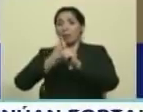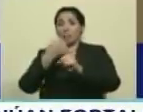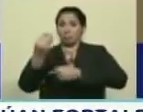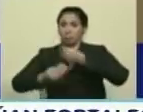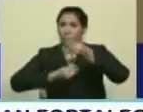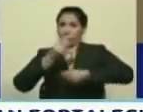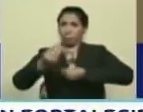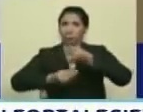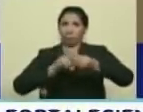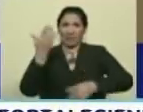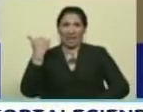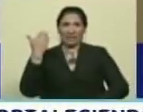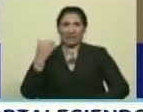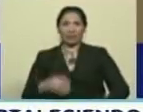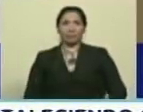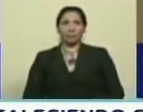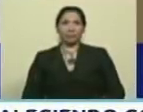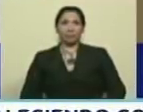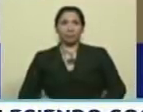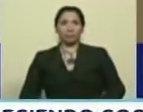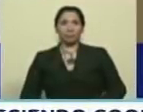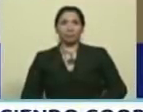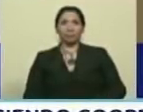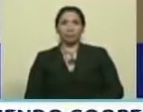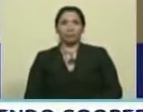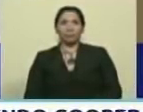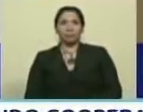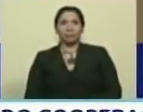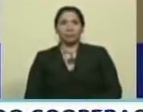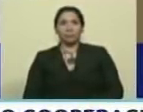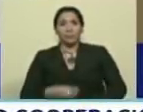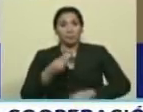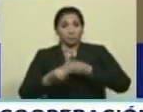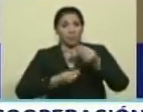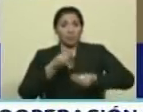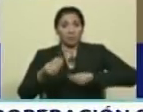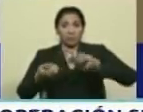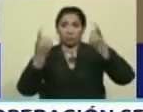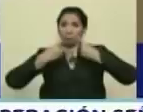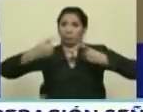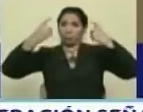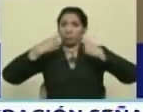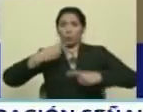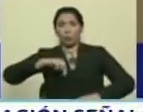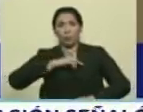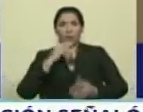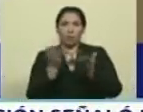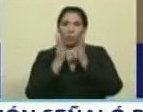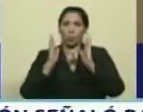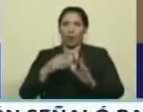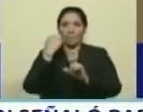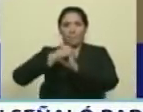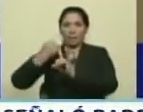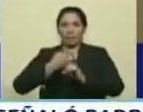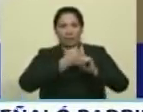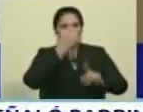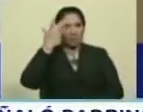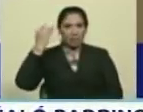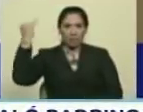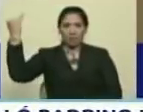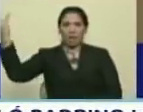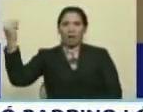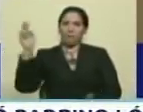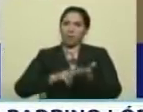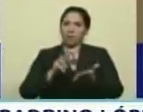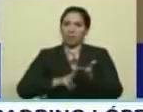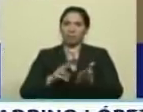compañero, buena batalla que ha sido la escuela nuestra, la batalla de las ideas, la batalla de la